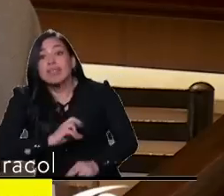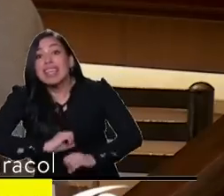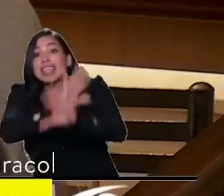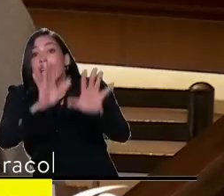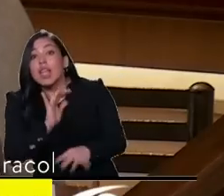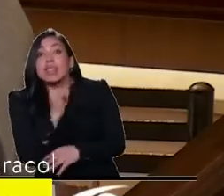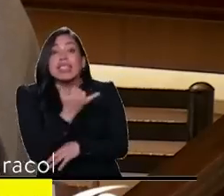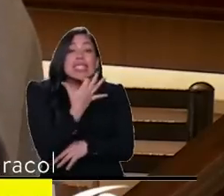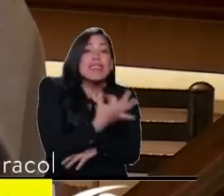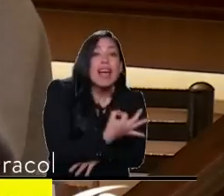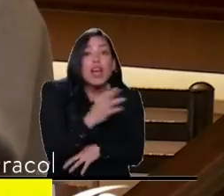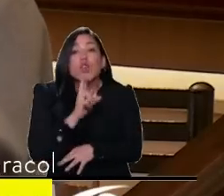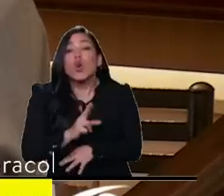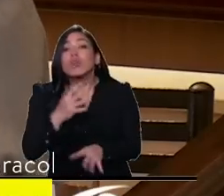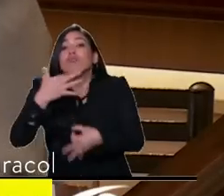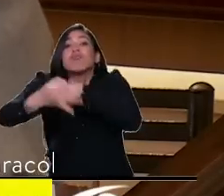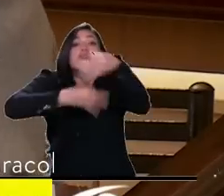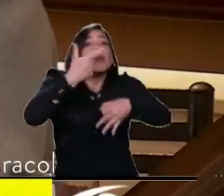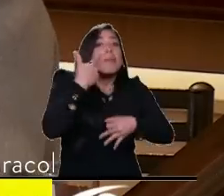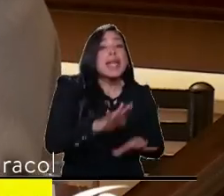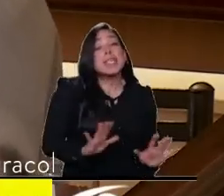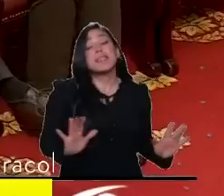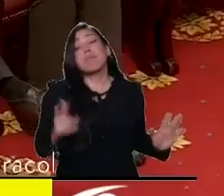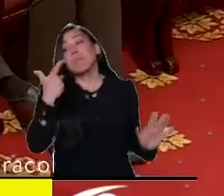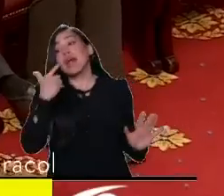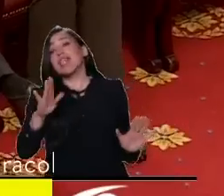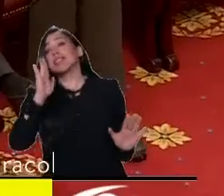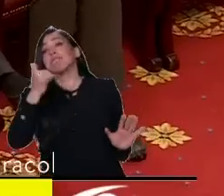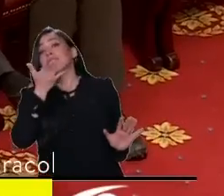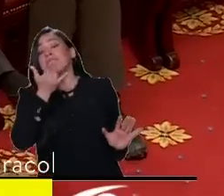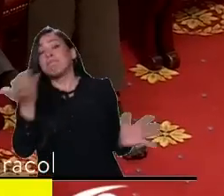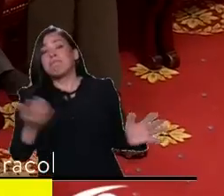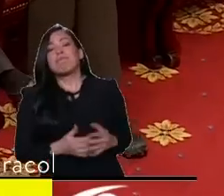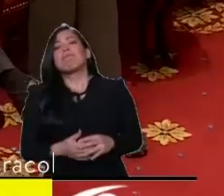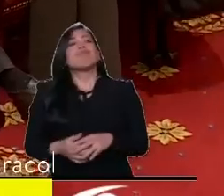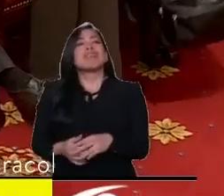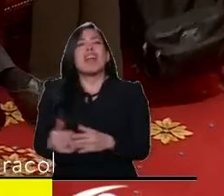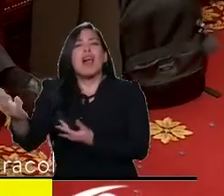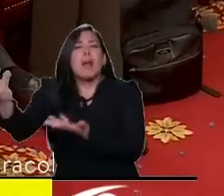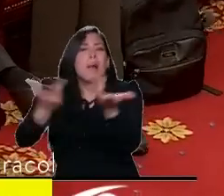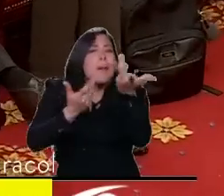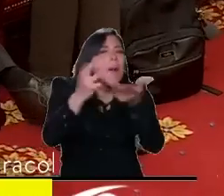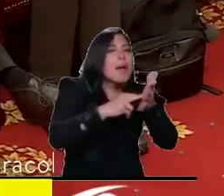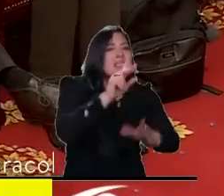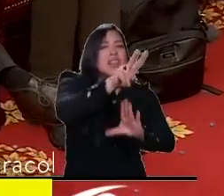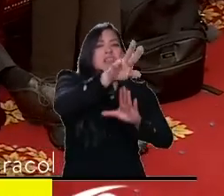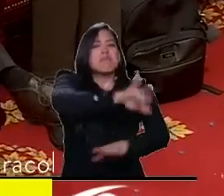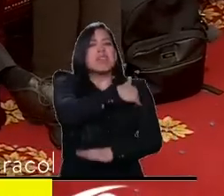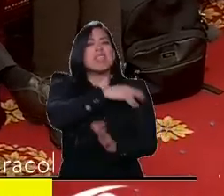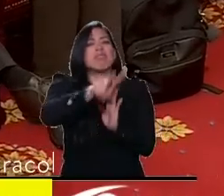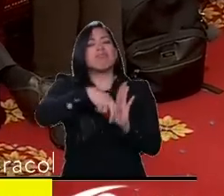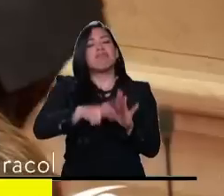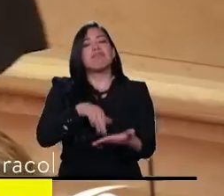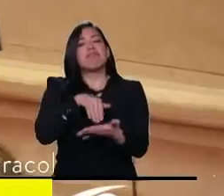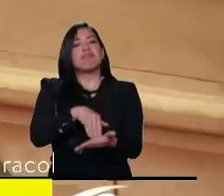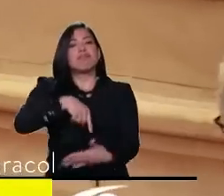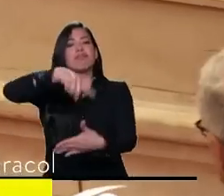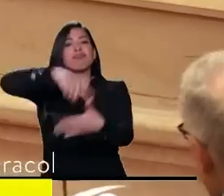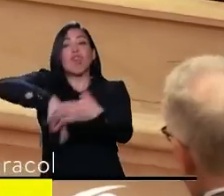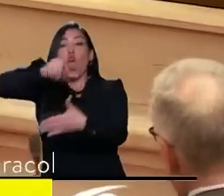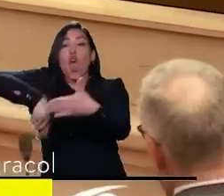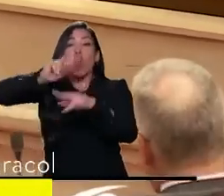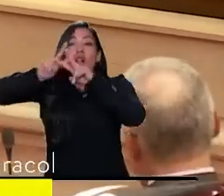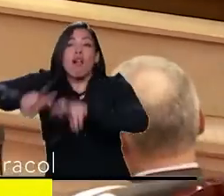es verdad o es un rumor. Amanecerá y veremos. Tras escuchar las declaraciones, la ministra se mantuvo en su posición de no firmar más